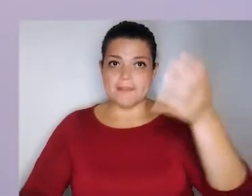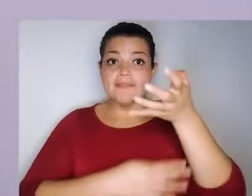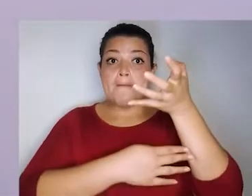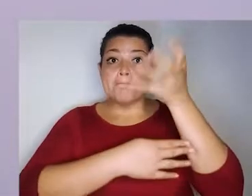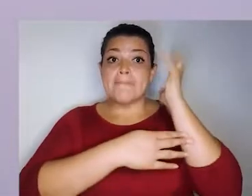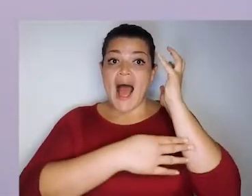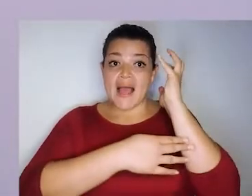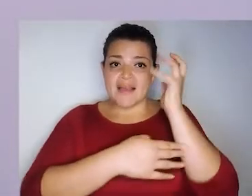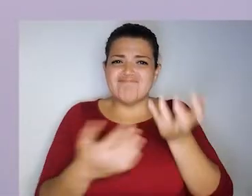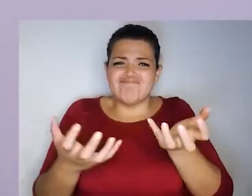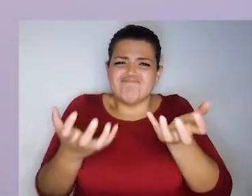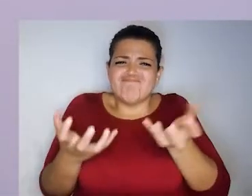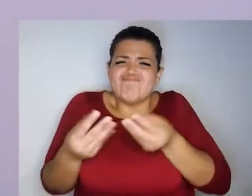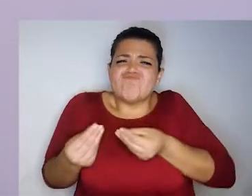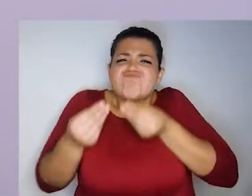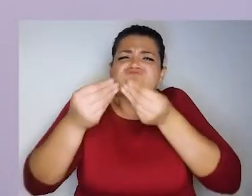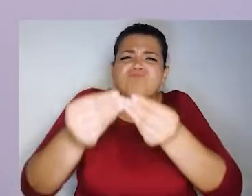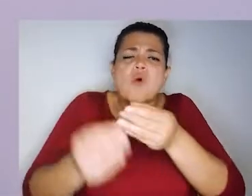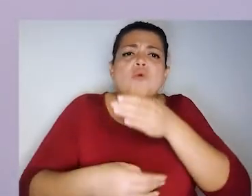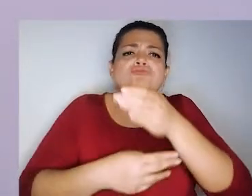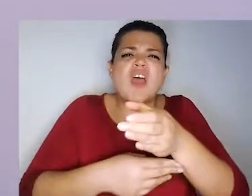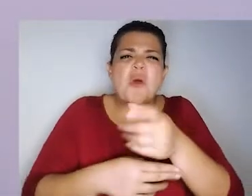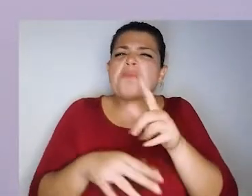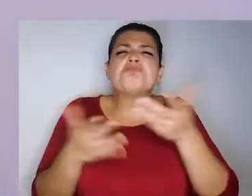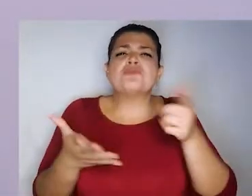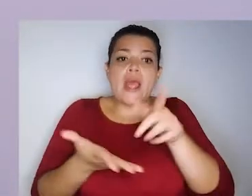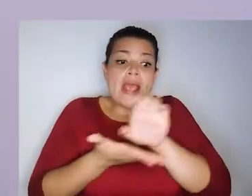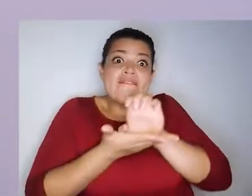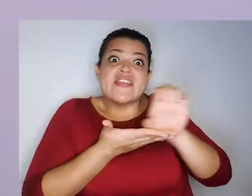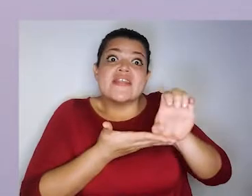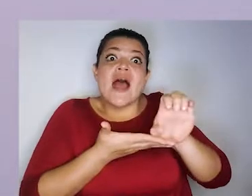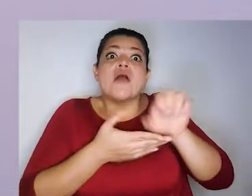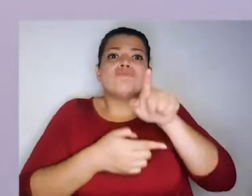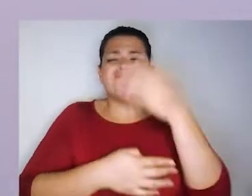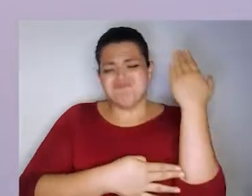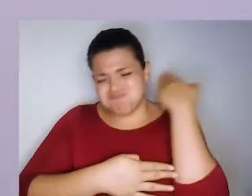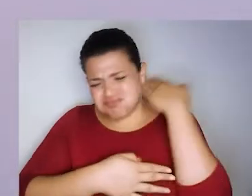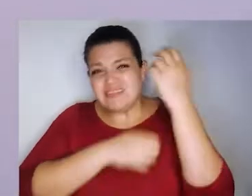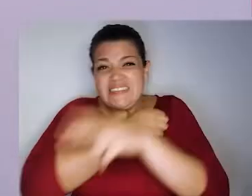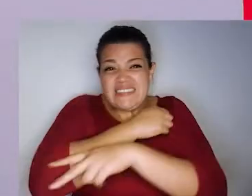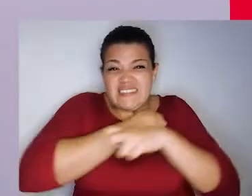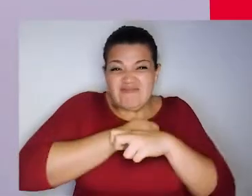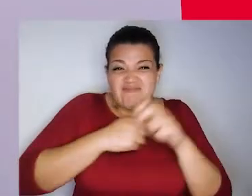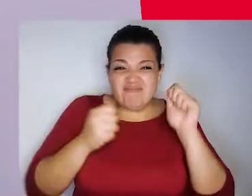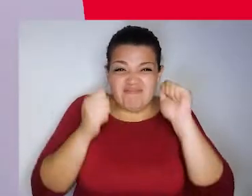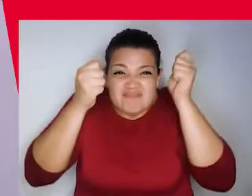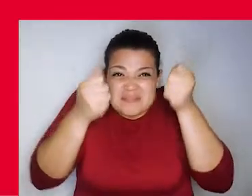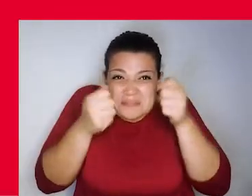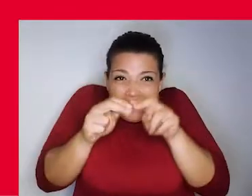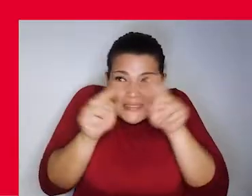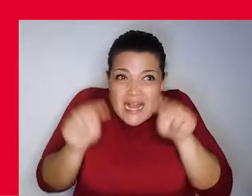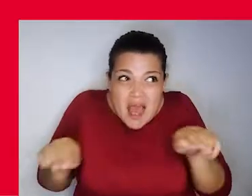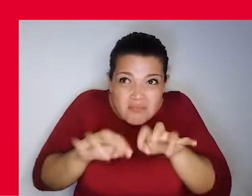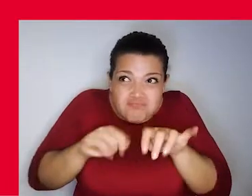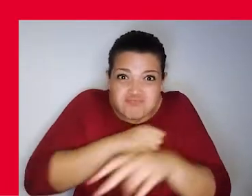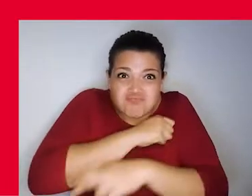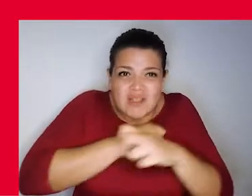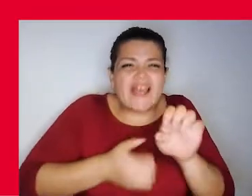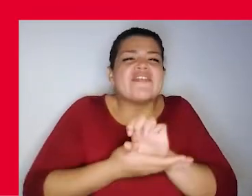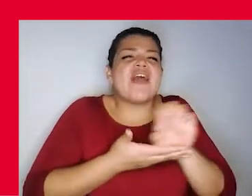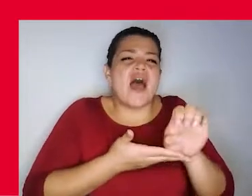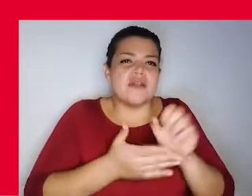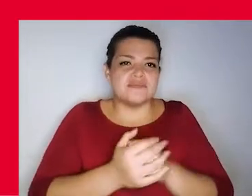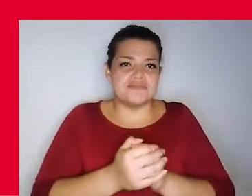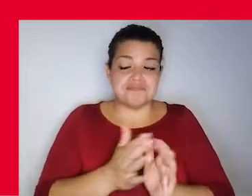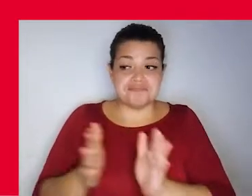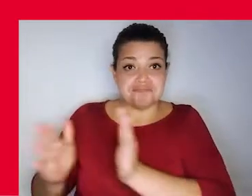Hola, en Bacredomatic queremos brindarle consejos para evitar que usted sea víctima de una estafa digital. ¿Sabe usted